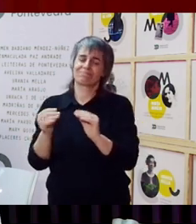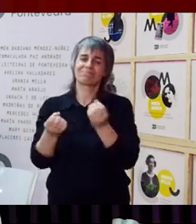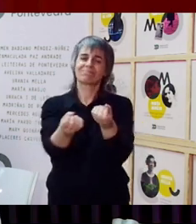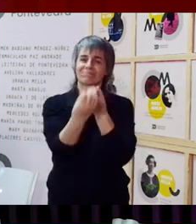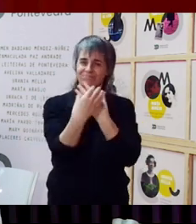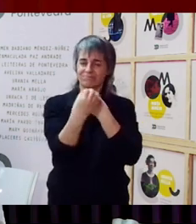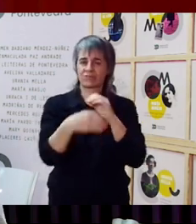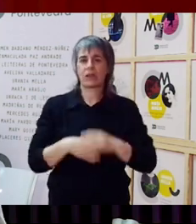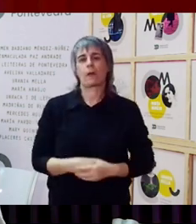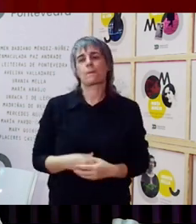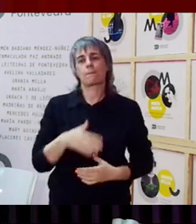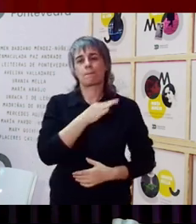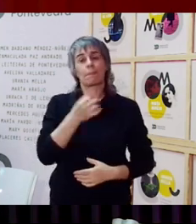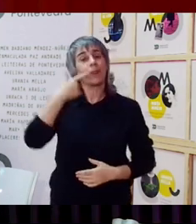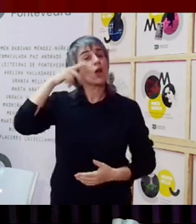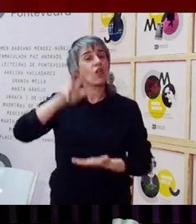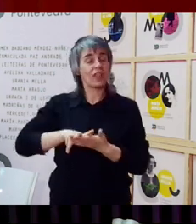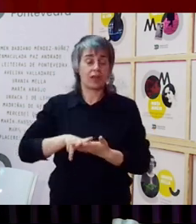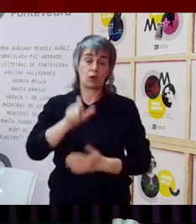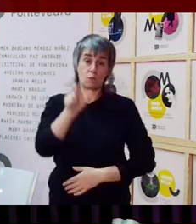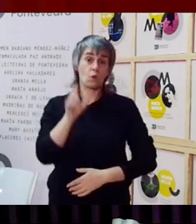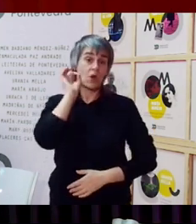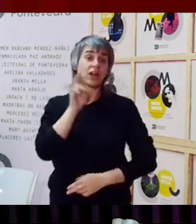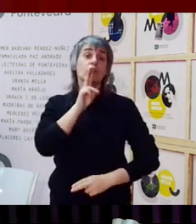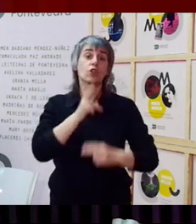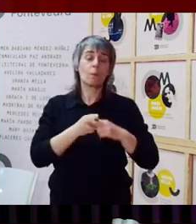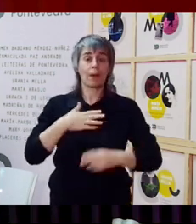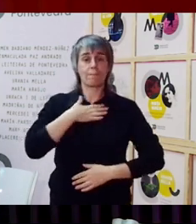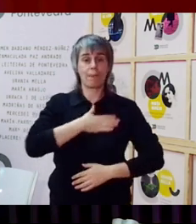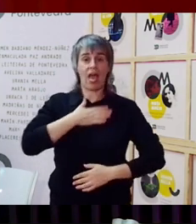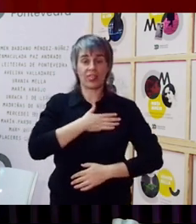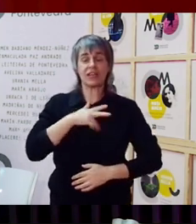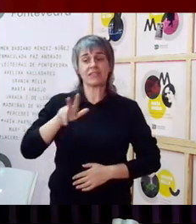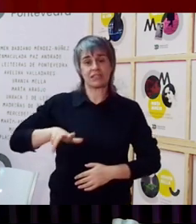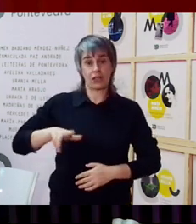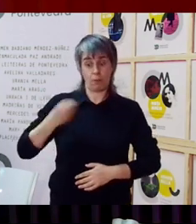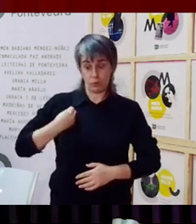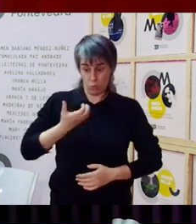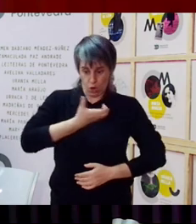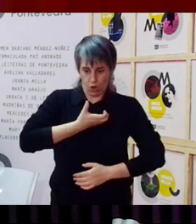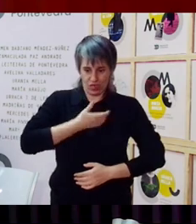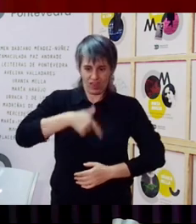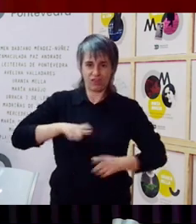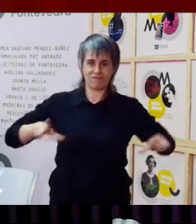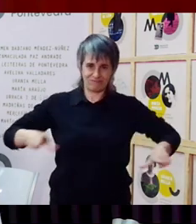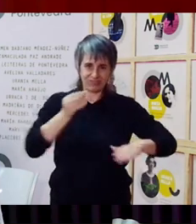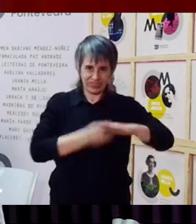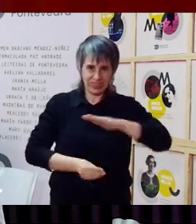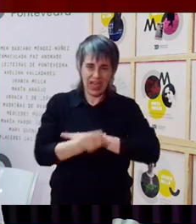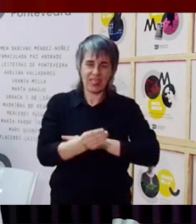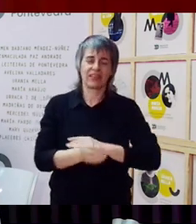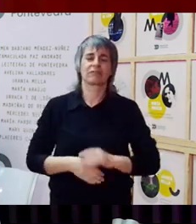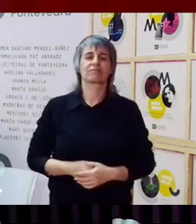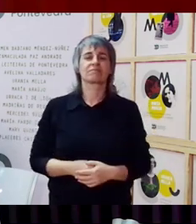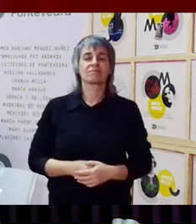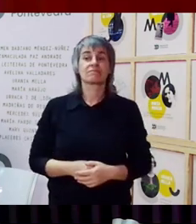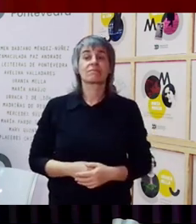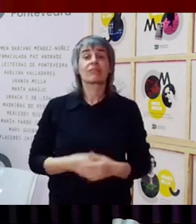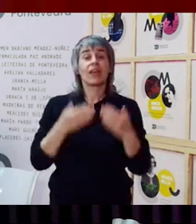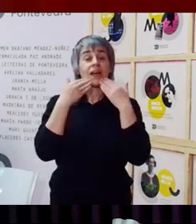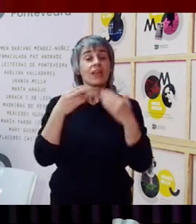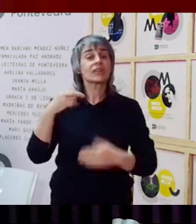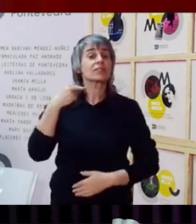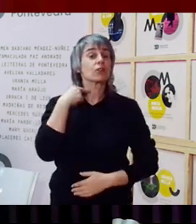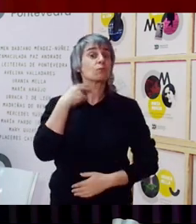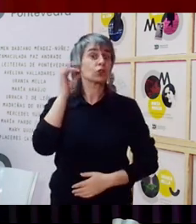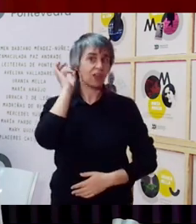concretamente, por recoñecer a Placeres Castellano no concello que a viu nacer e facerse muller. Moitas grazas á Diputada,